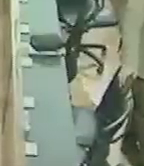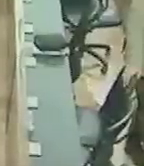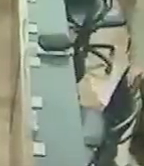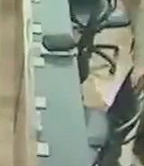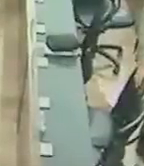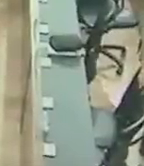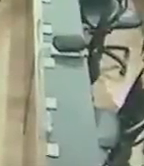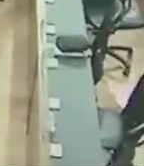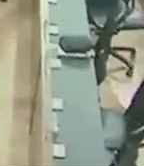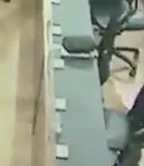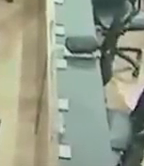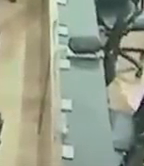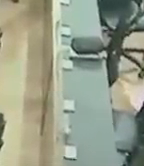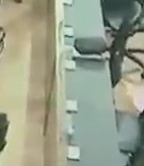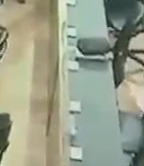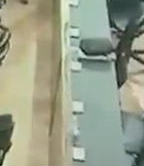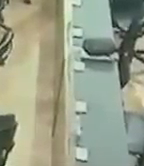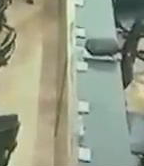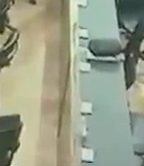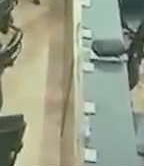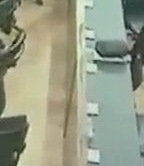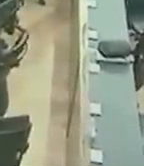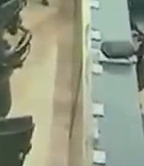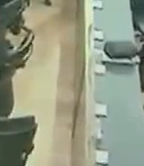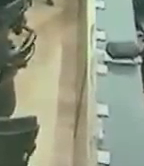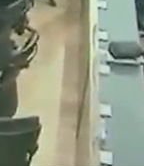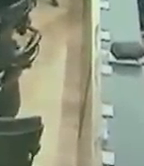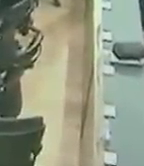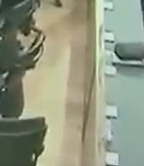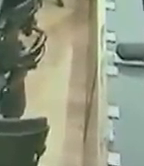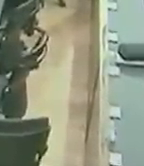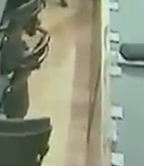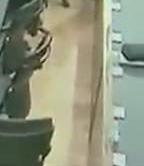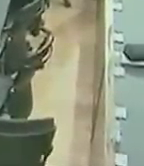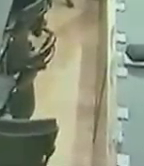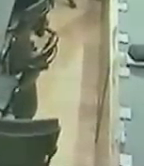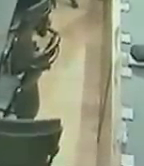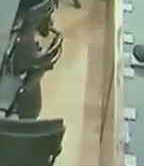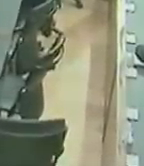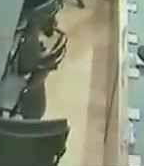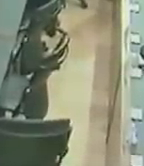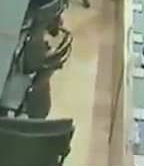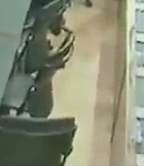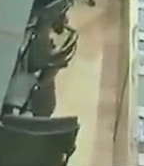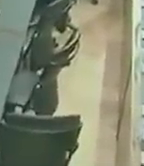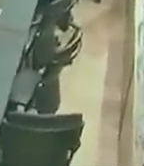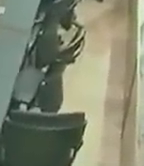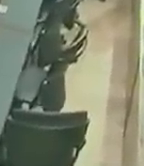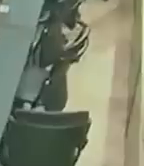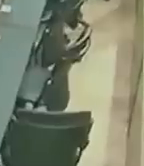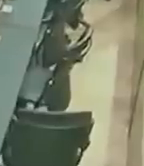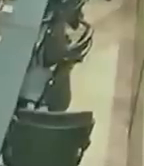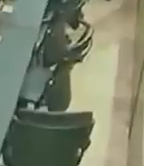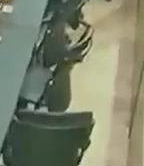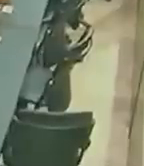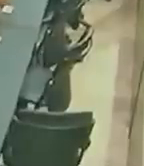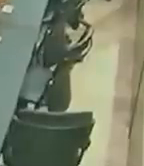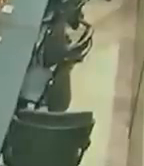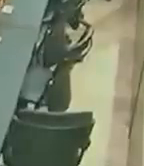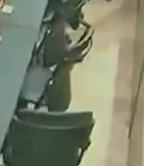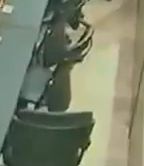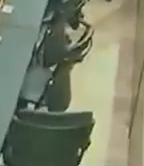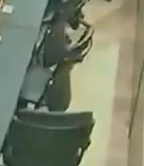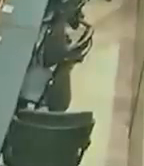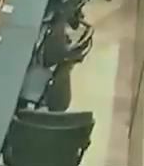Luis Parra, Bernabé Gutiérrez y el diputado Pedro Carreño, siendo aprobado por